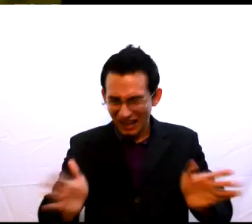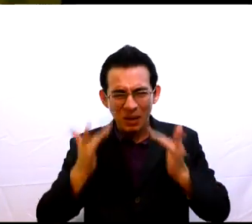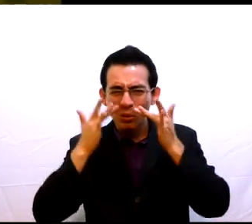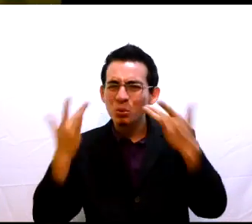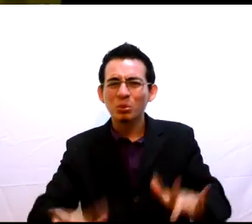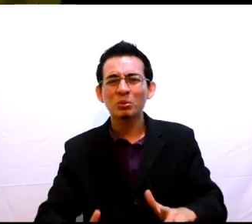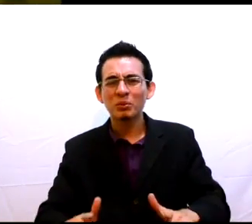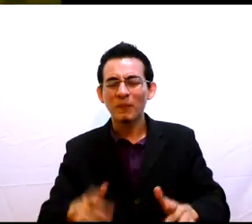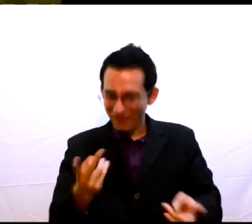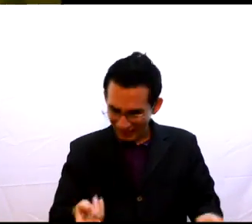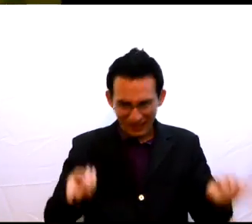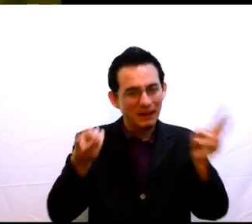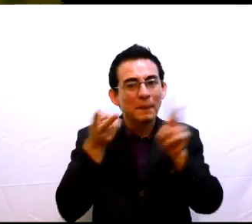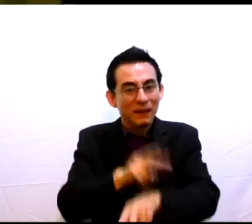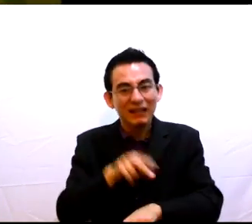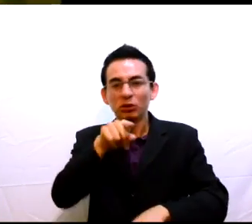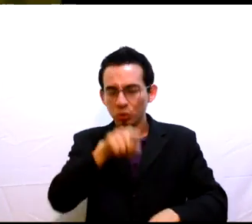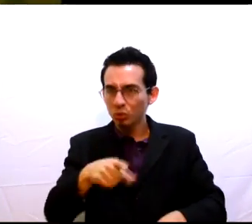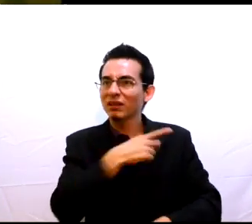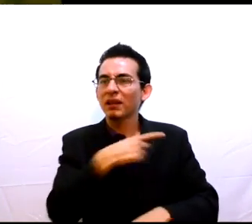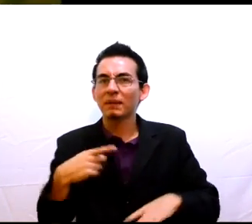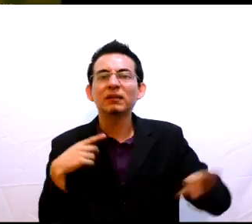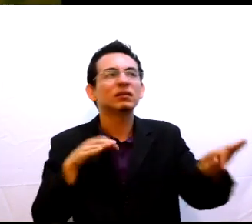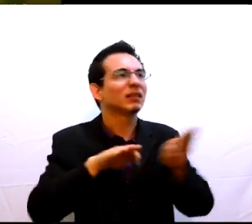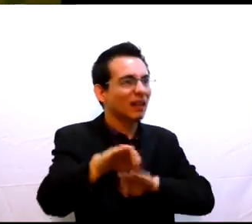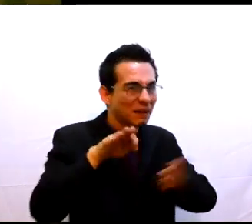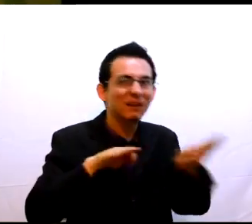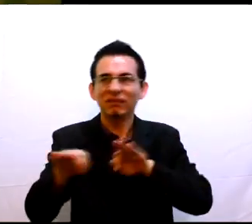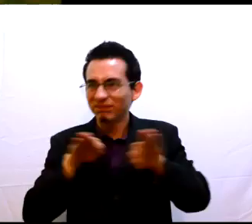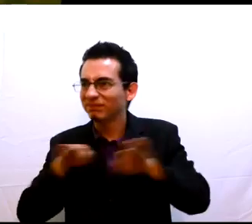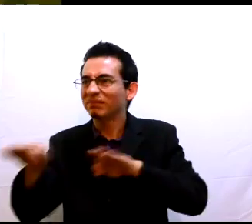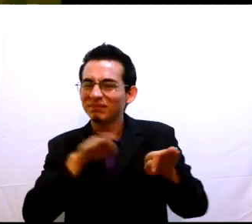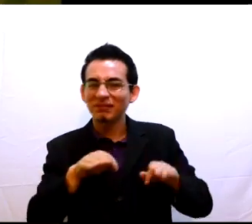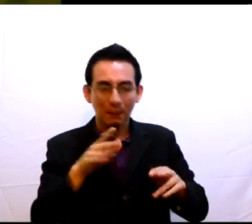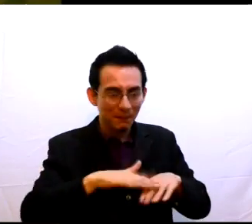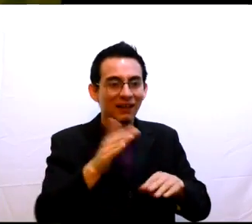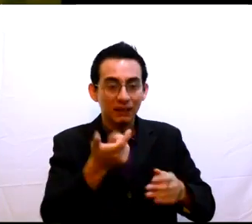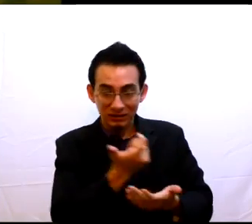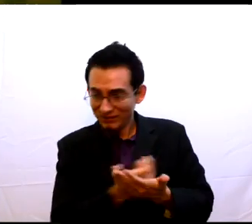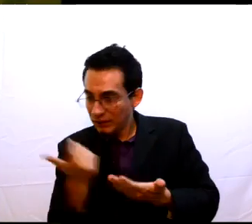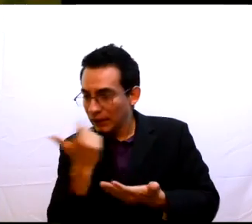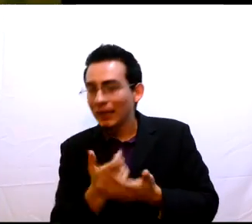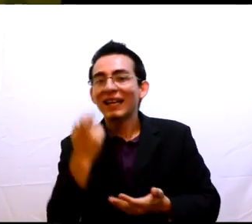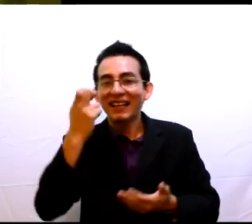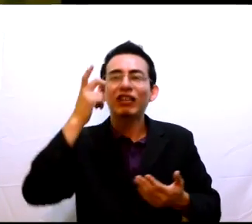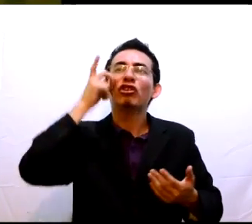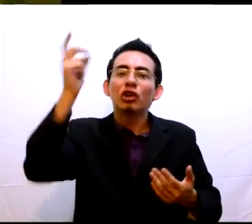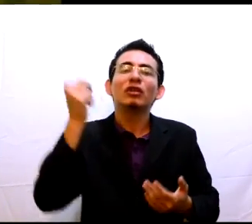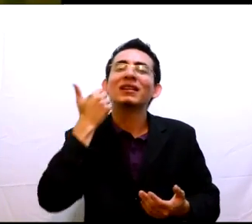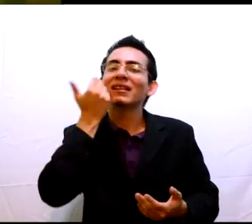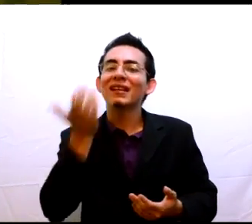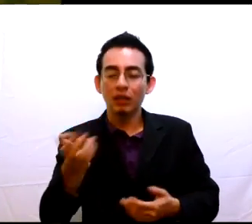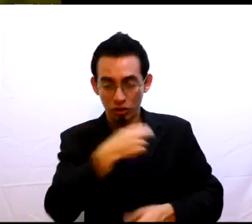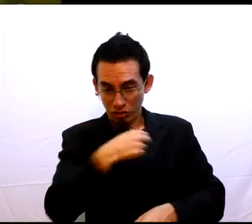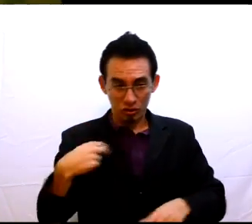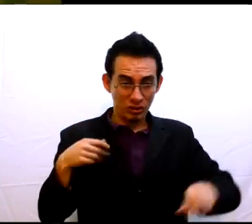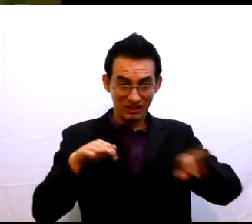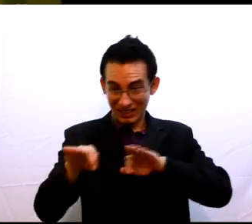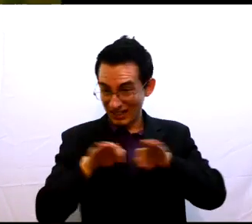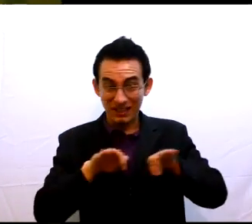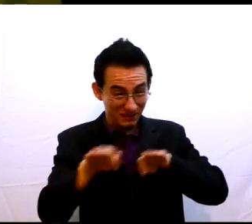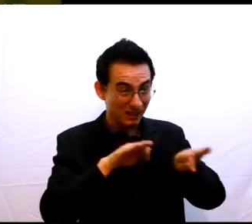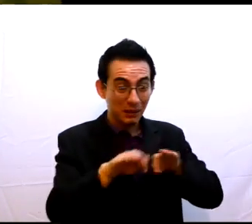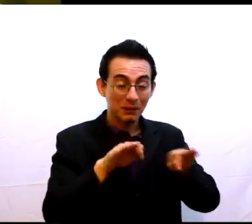si no trabaje es la manera más honrada de ganarse la manera que dios diseñó para que por medio de del